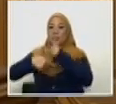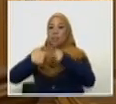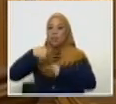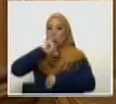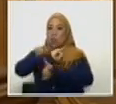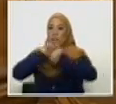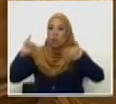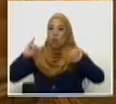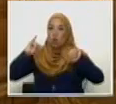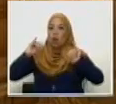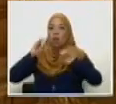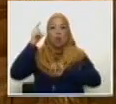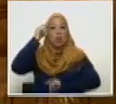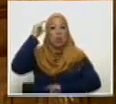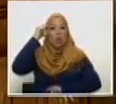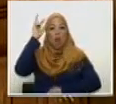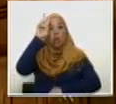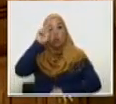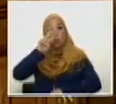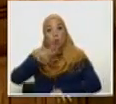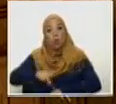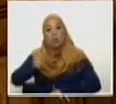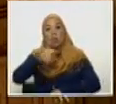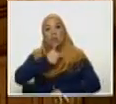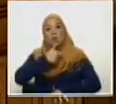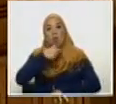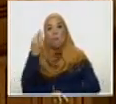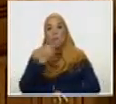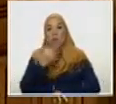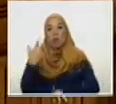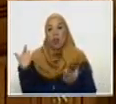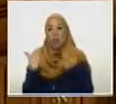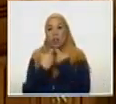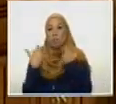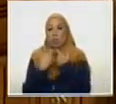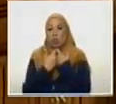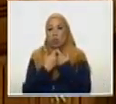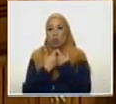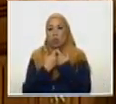explicarle todos los días a nuestro pueblo quién es el verdadero enemigo.